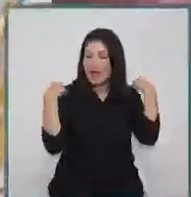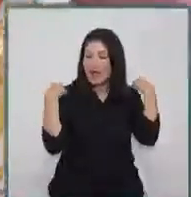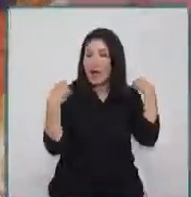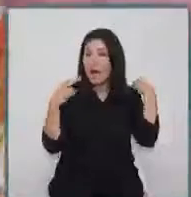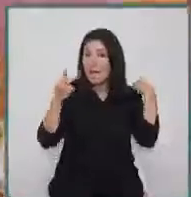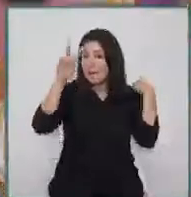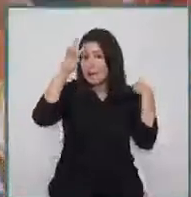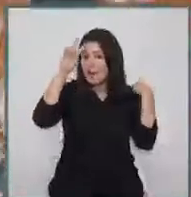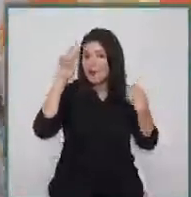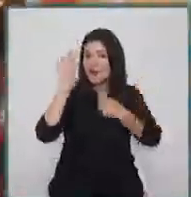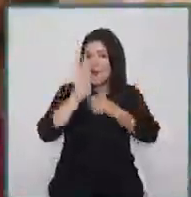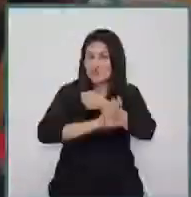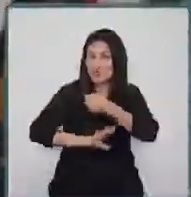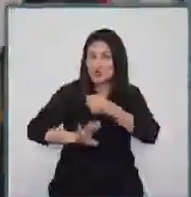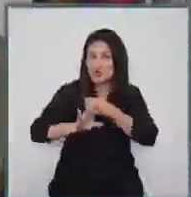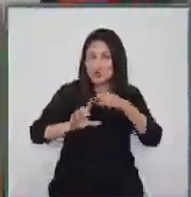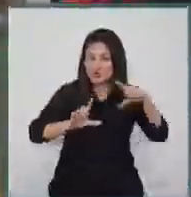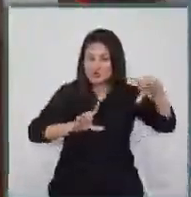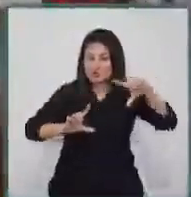peruano.